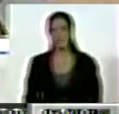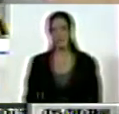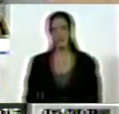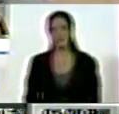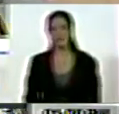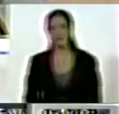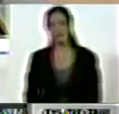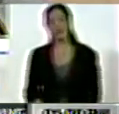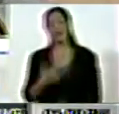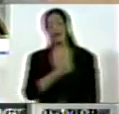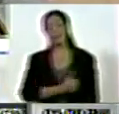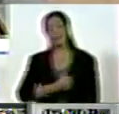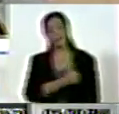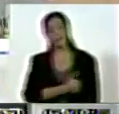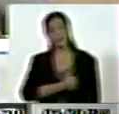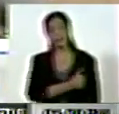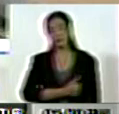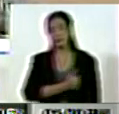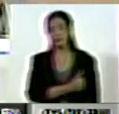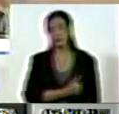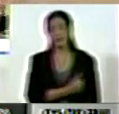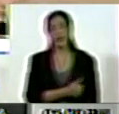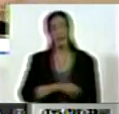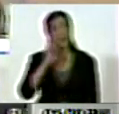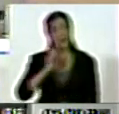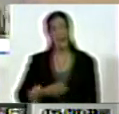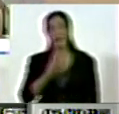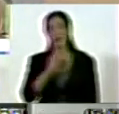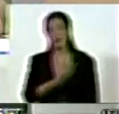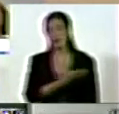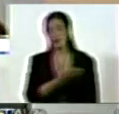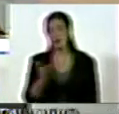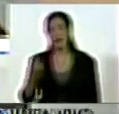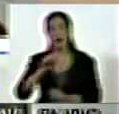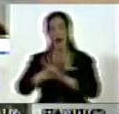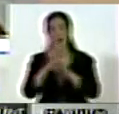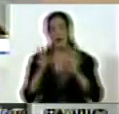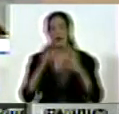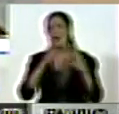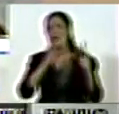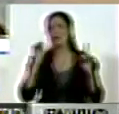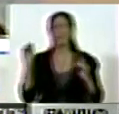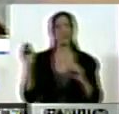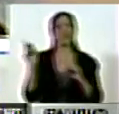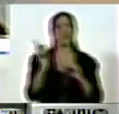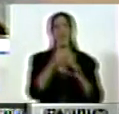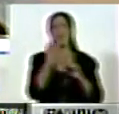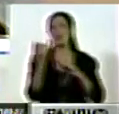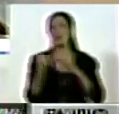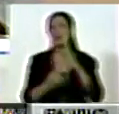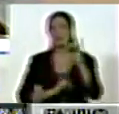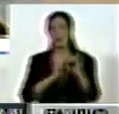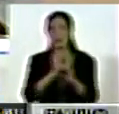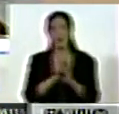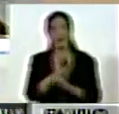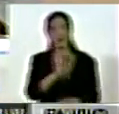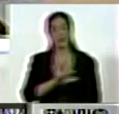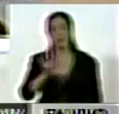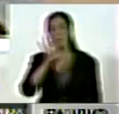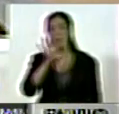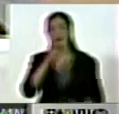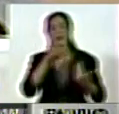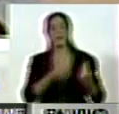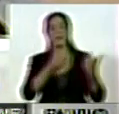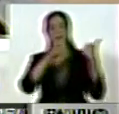Es lamentable, tenemos que decirlo así a la comunidad internacional y a nuestro país, que el encargado